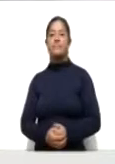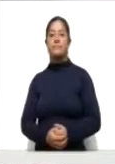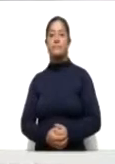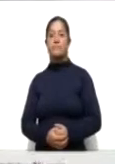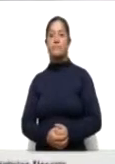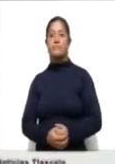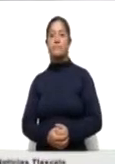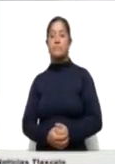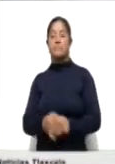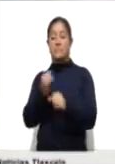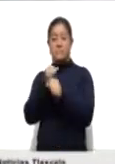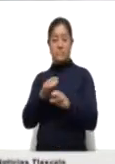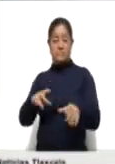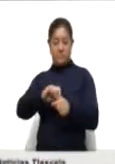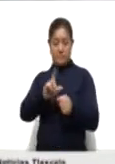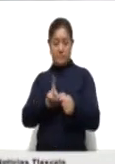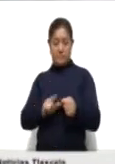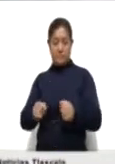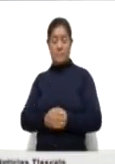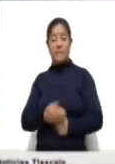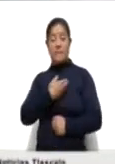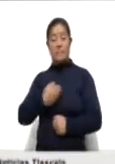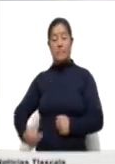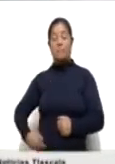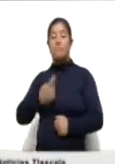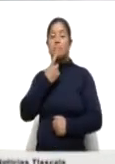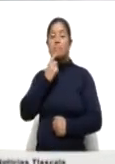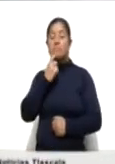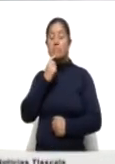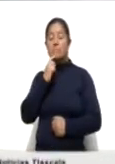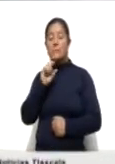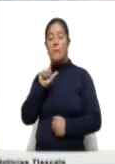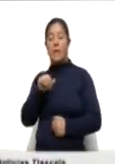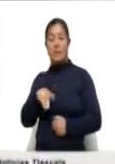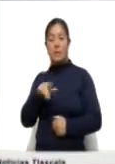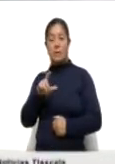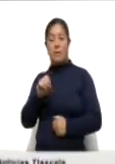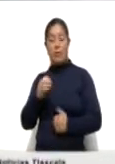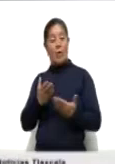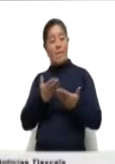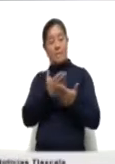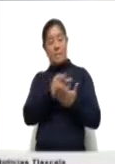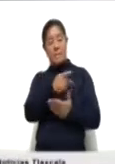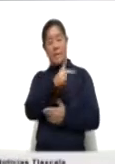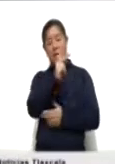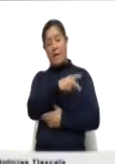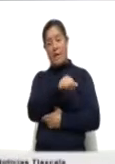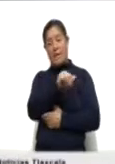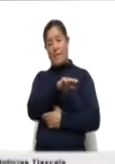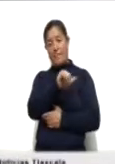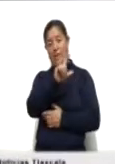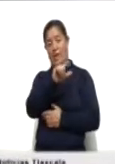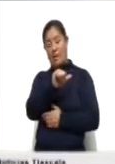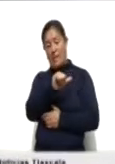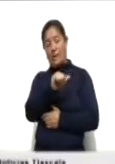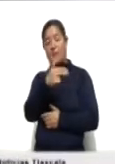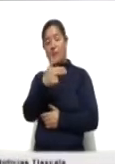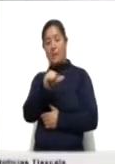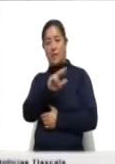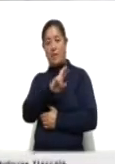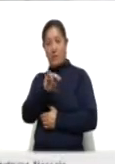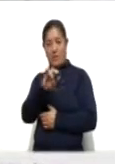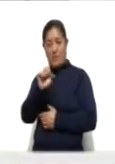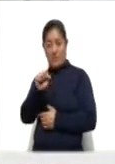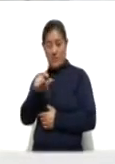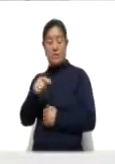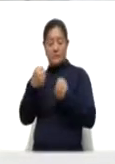En información nacional, planteará el presidente Andrés Manuel López Obrador a Kamala Harris la apertura fronteriza.